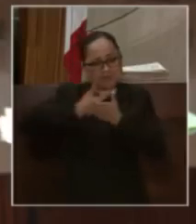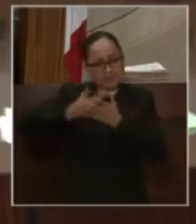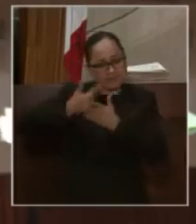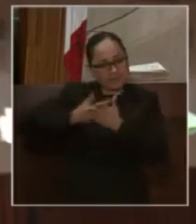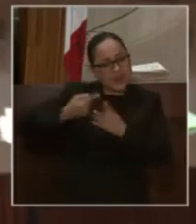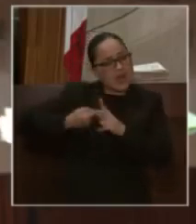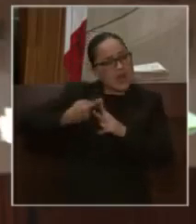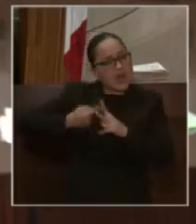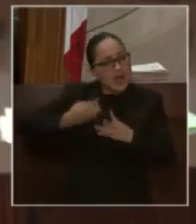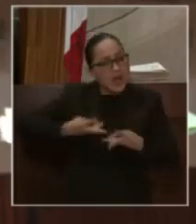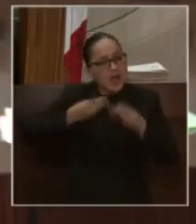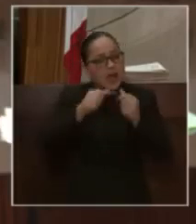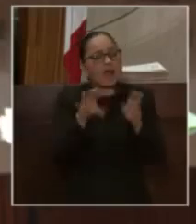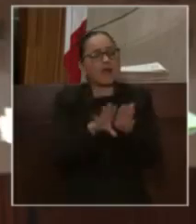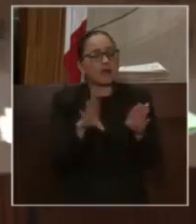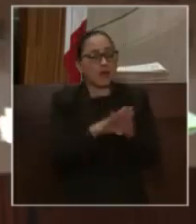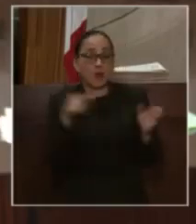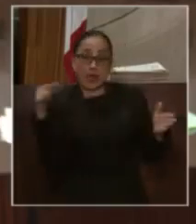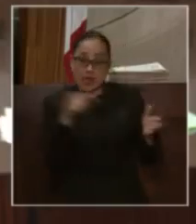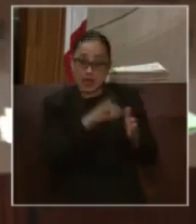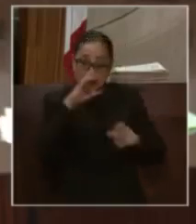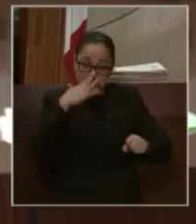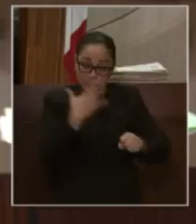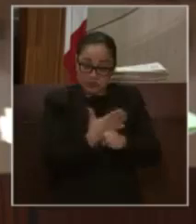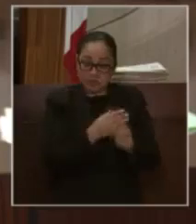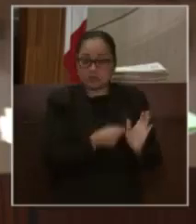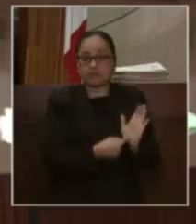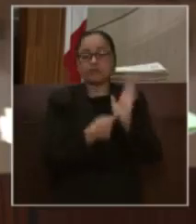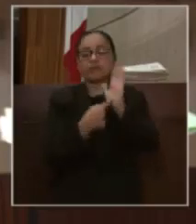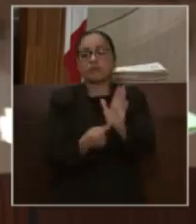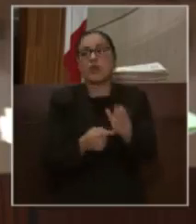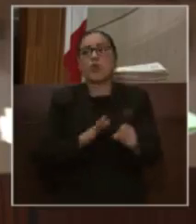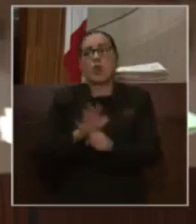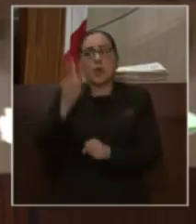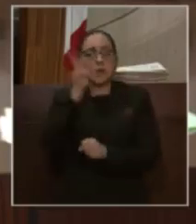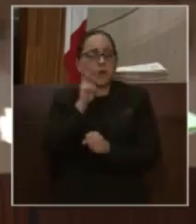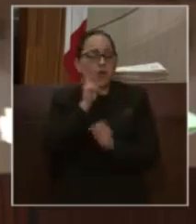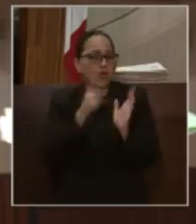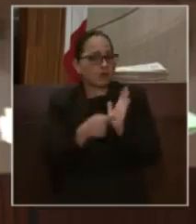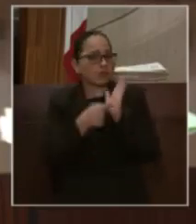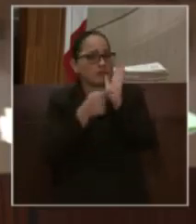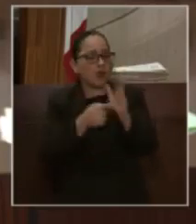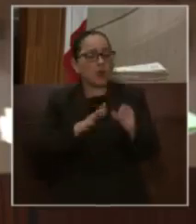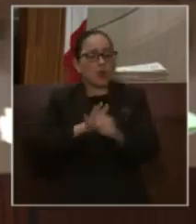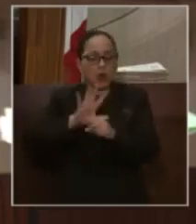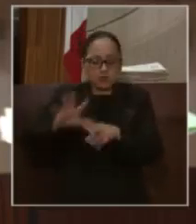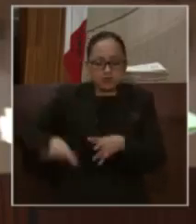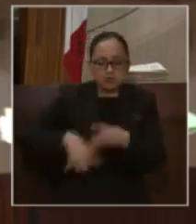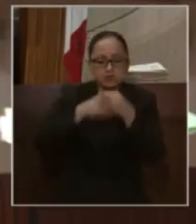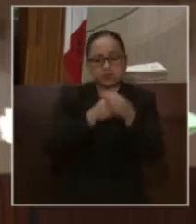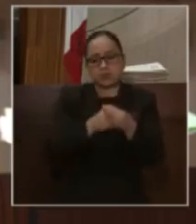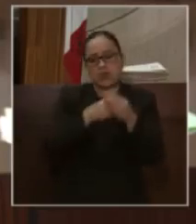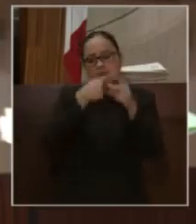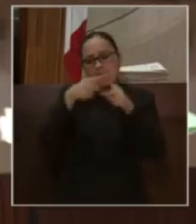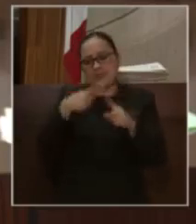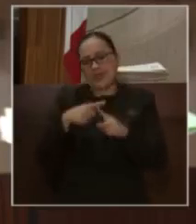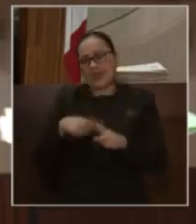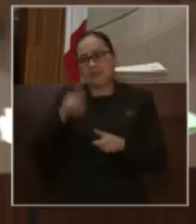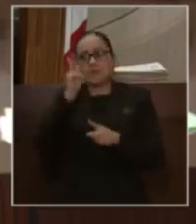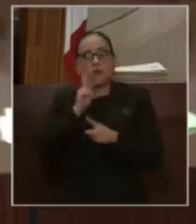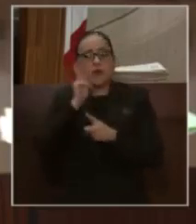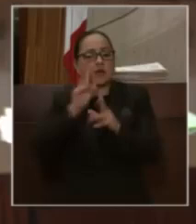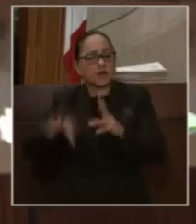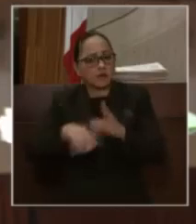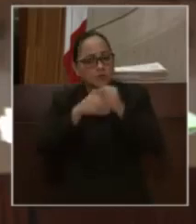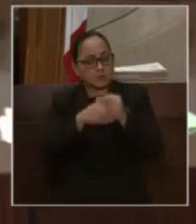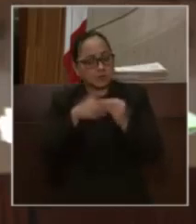quien tenía que haber acreditado fehacientemente la carga, los aspectos probatorios que